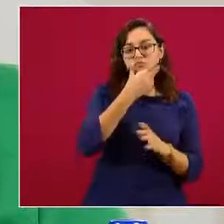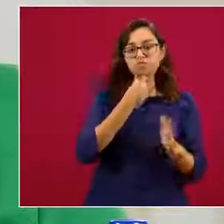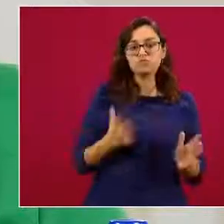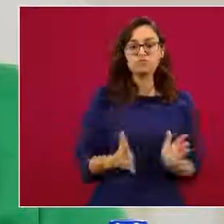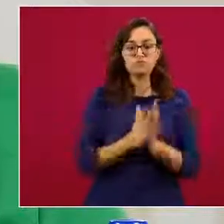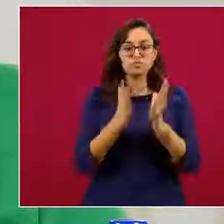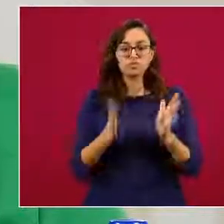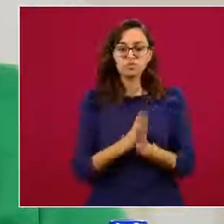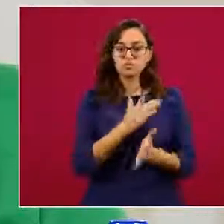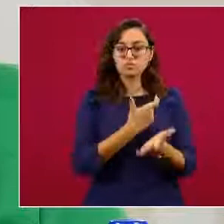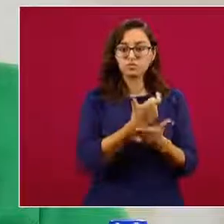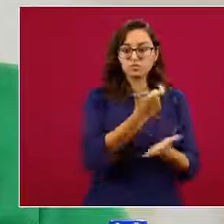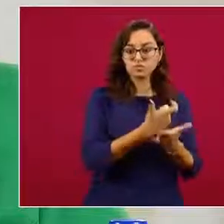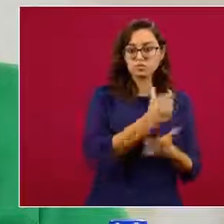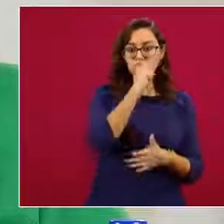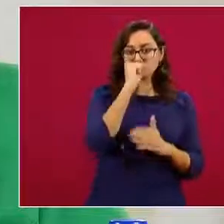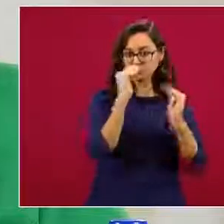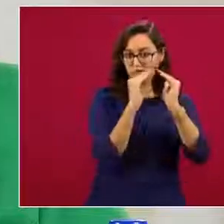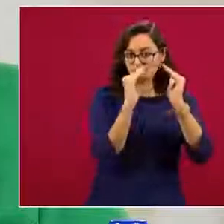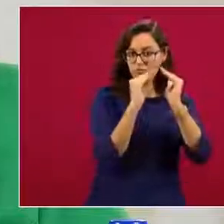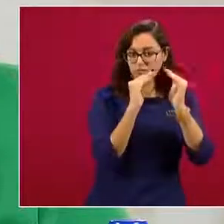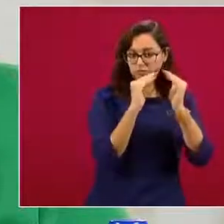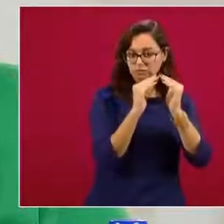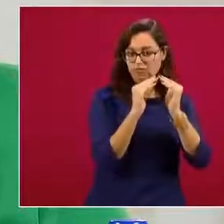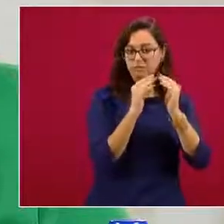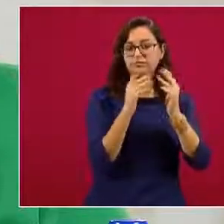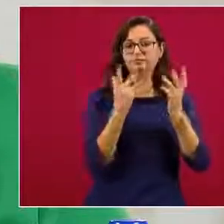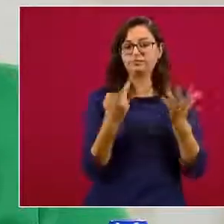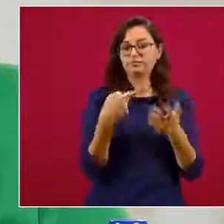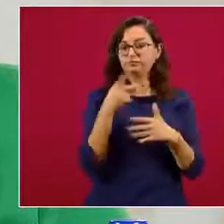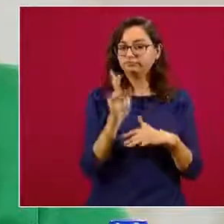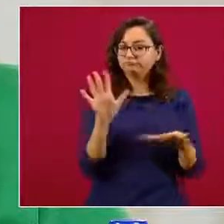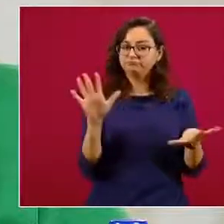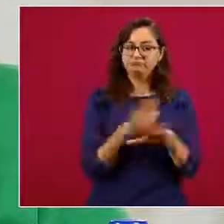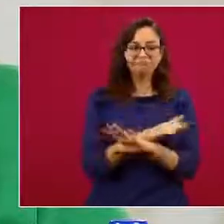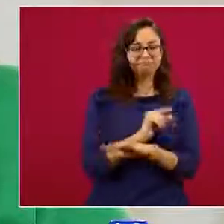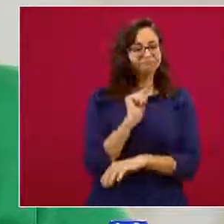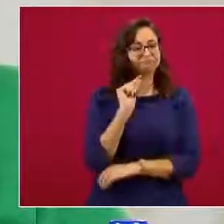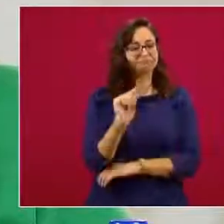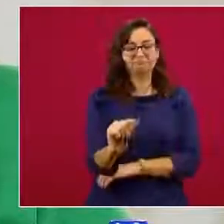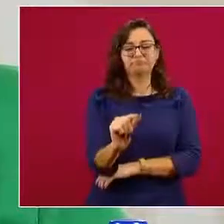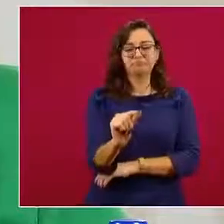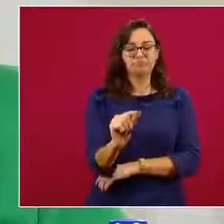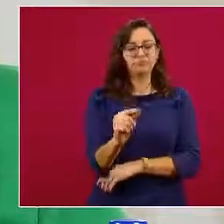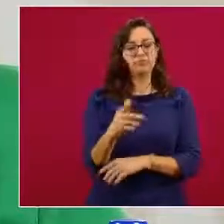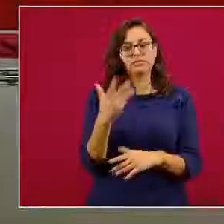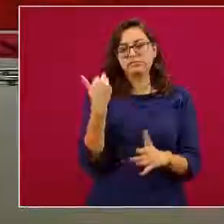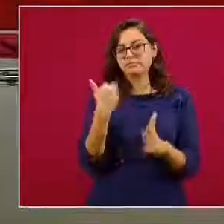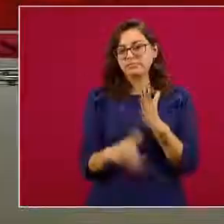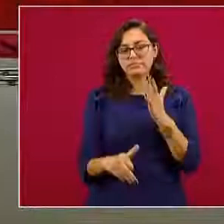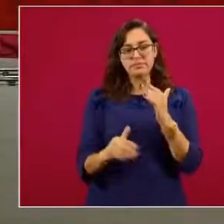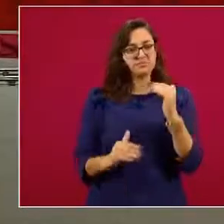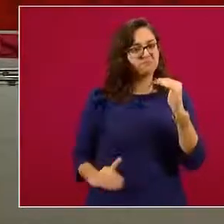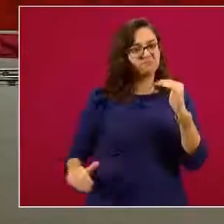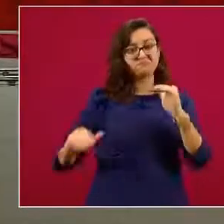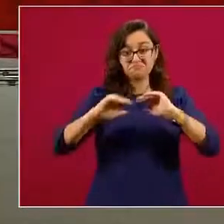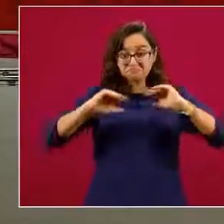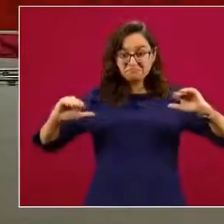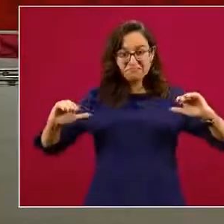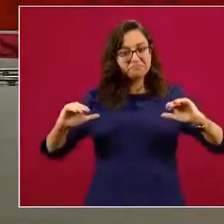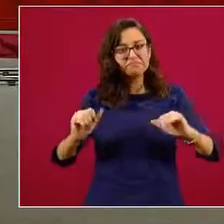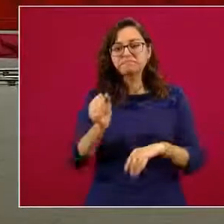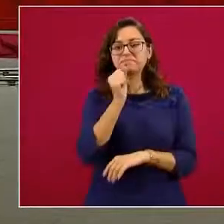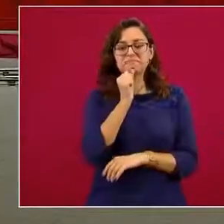trabajo no remunerado, pero es un cambio todavía muy pequeño, estamos muy lejos de la paridad. Esa